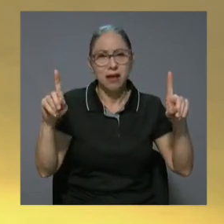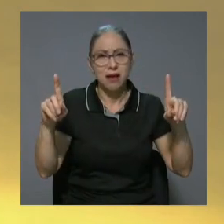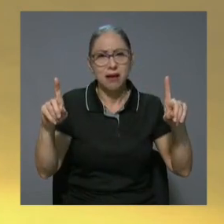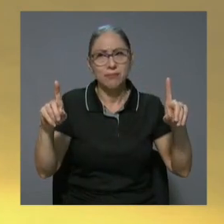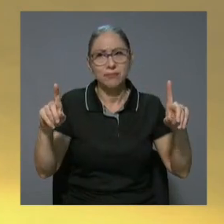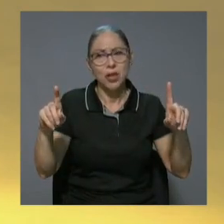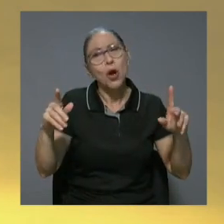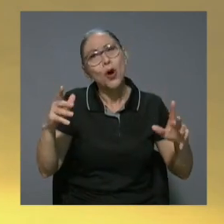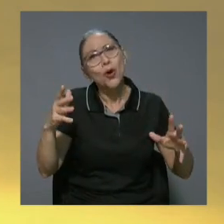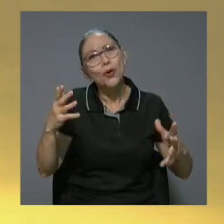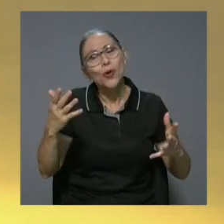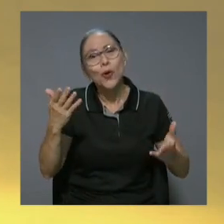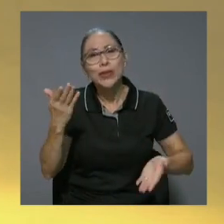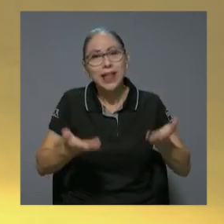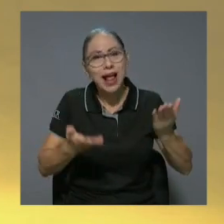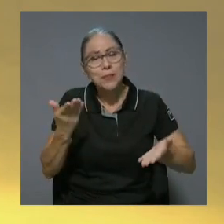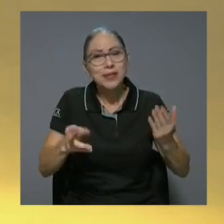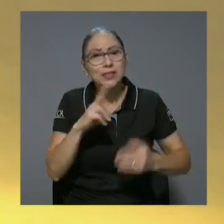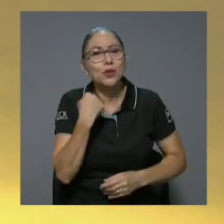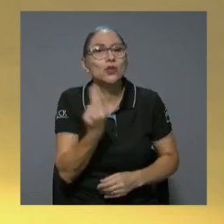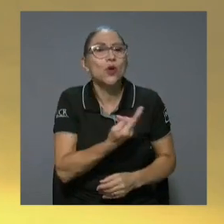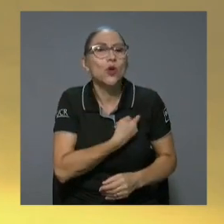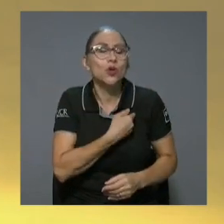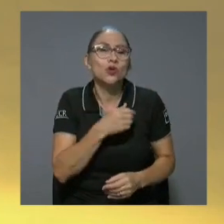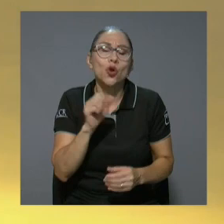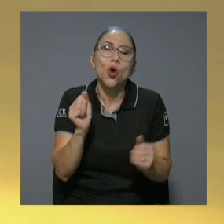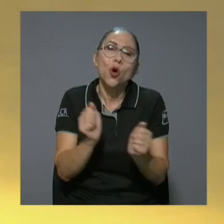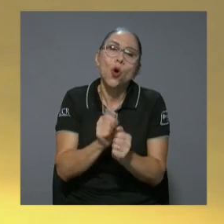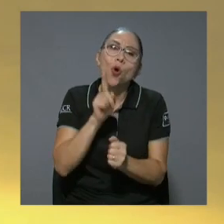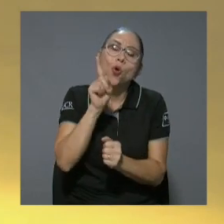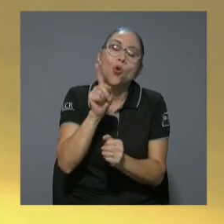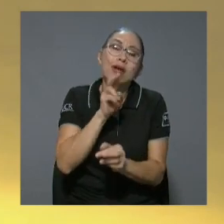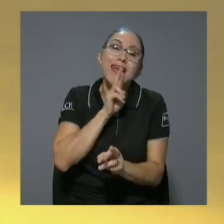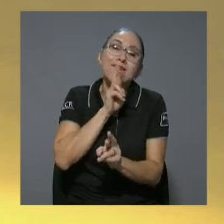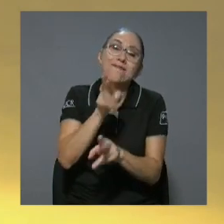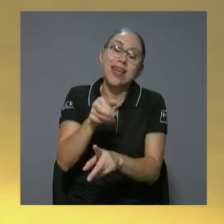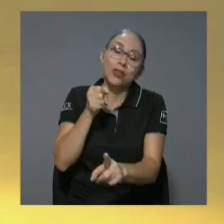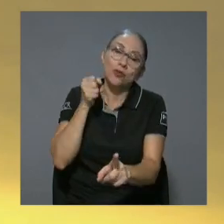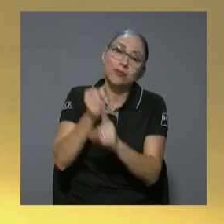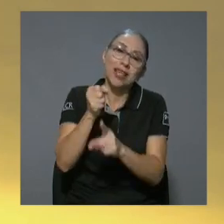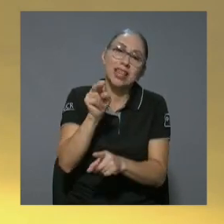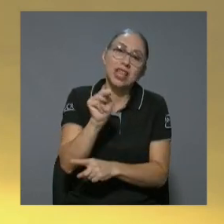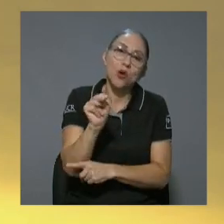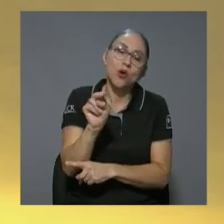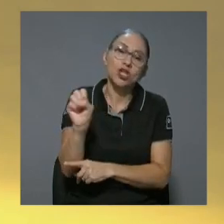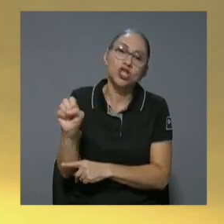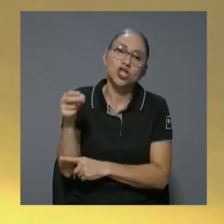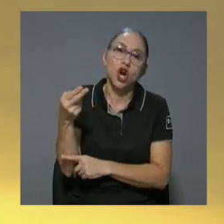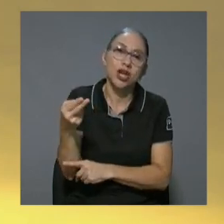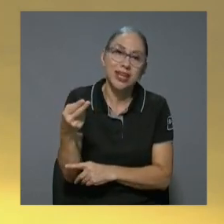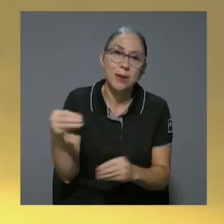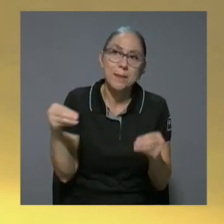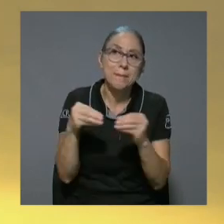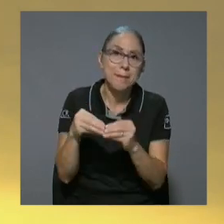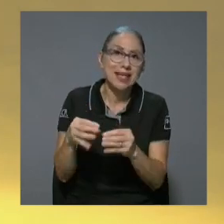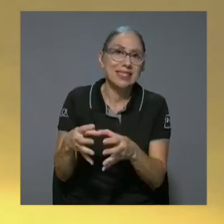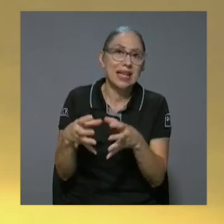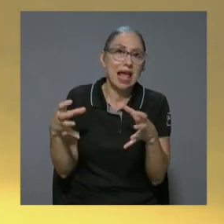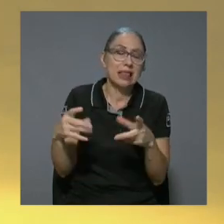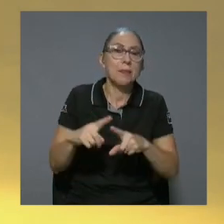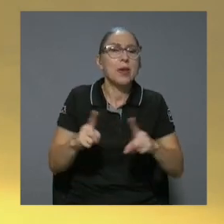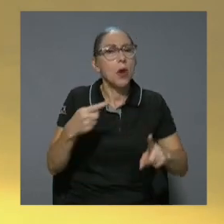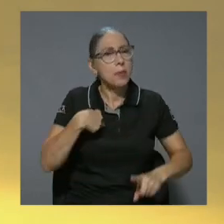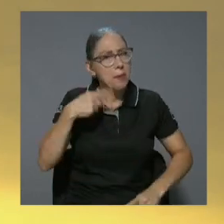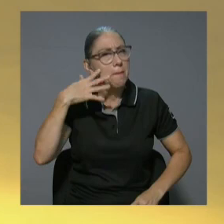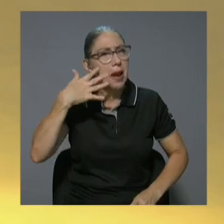o tal vez estamos con un efecto nearshoring más grande de lo que debía ser? Pero me da la impresión de que ahí